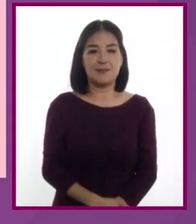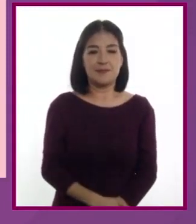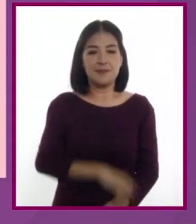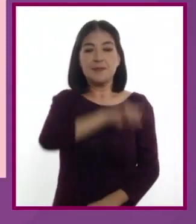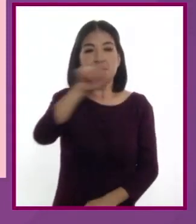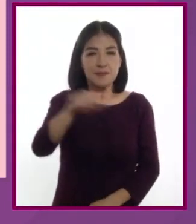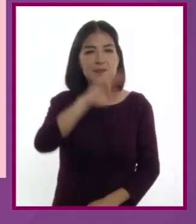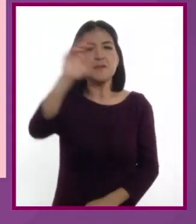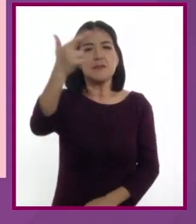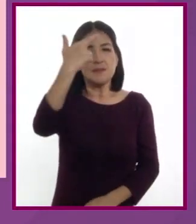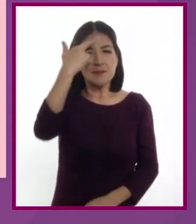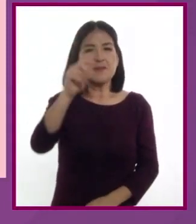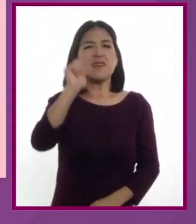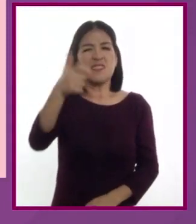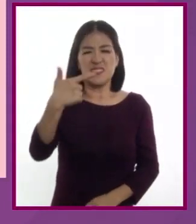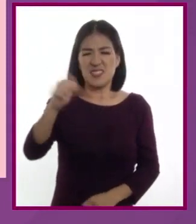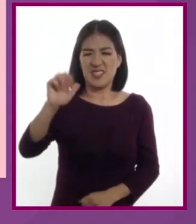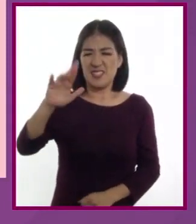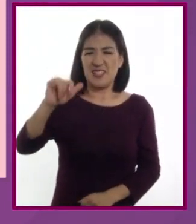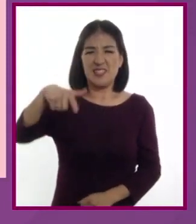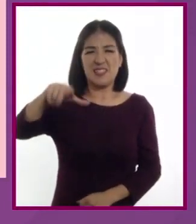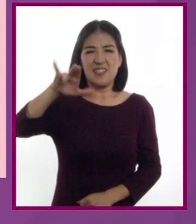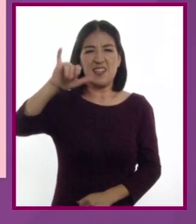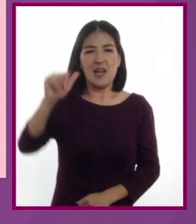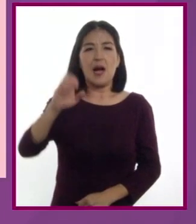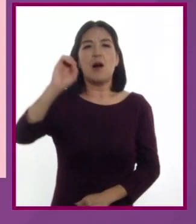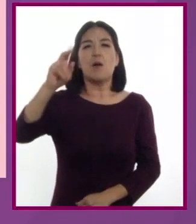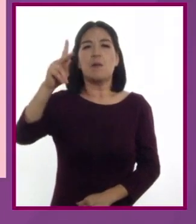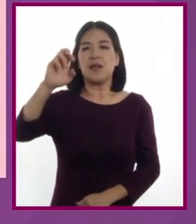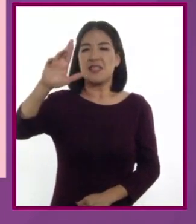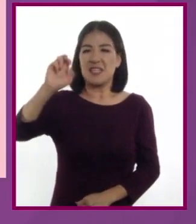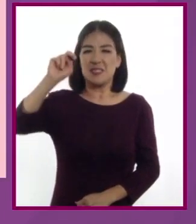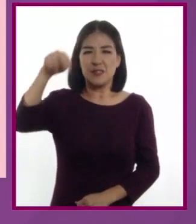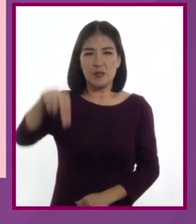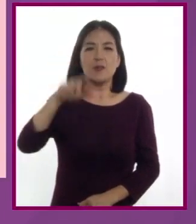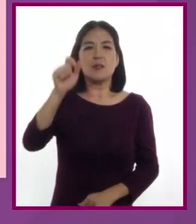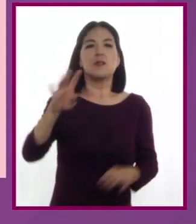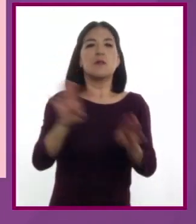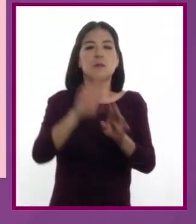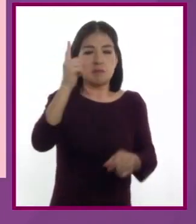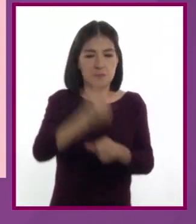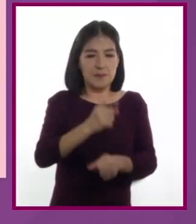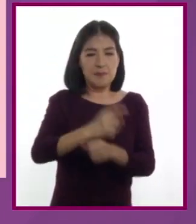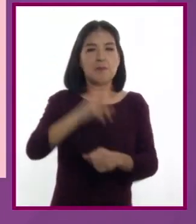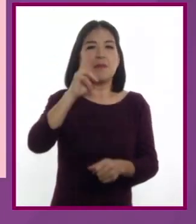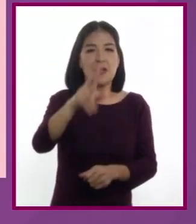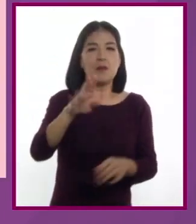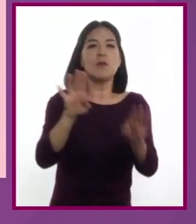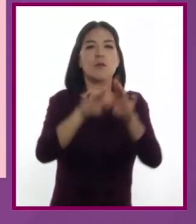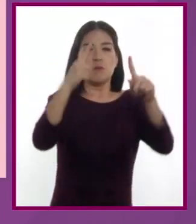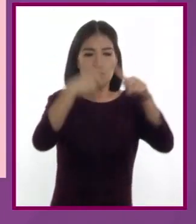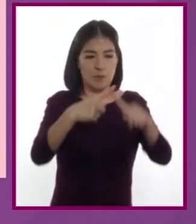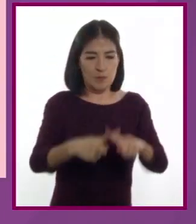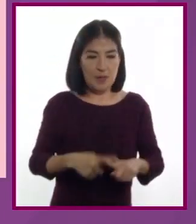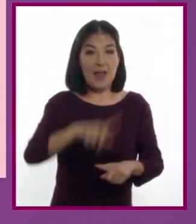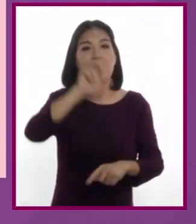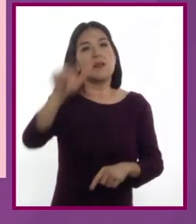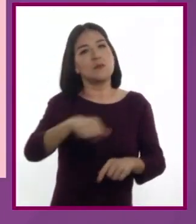Recordemos en qué consiste la jerarquía de operaciones, que es la que nos indica que primero tenemos que multiplicar y después